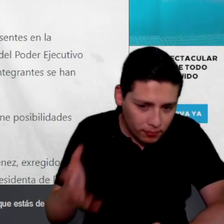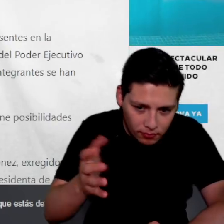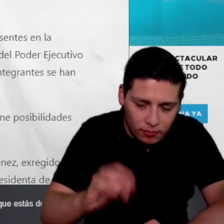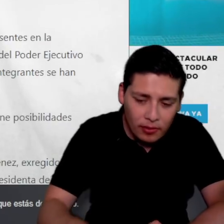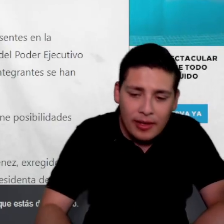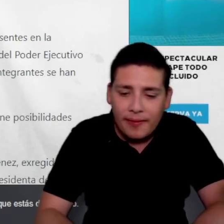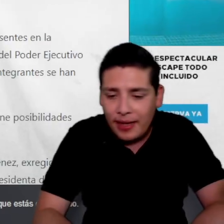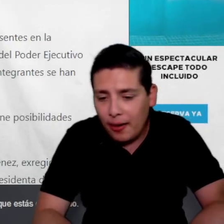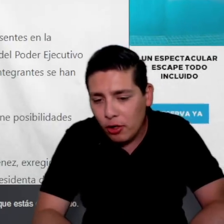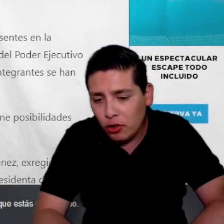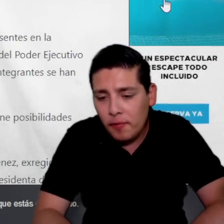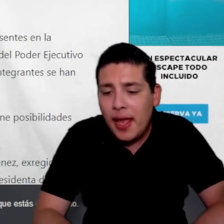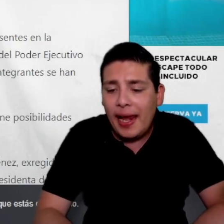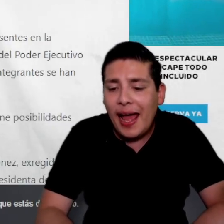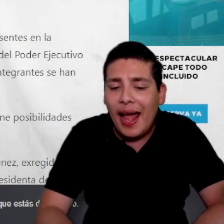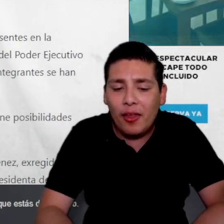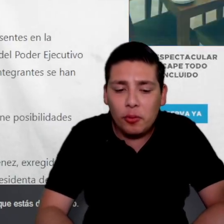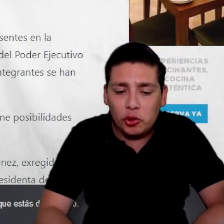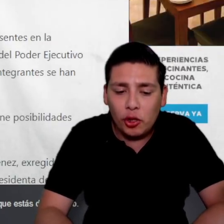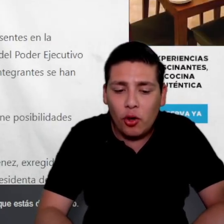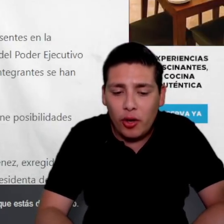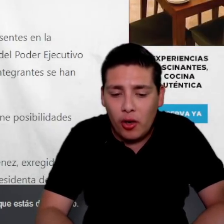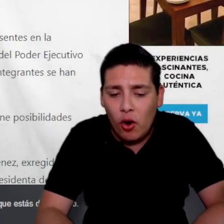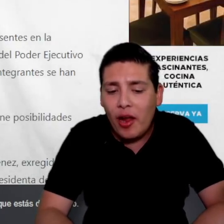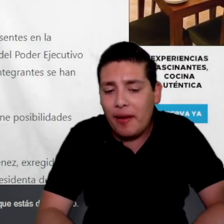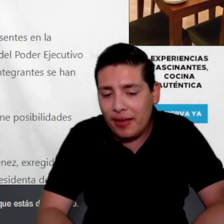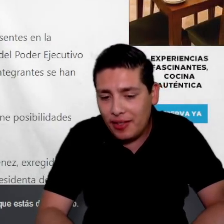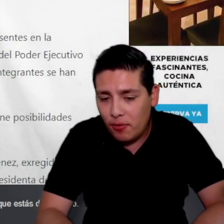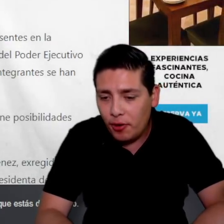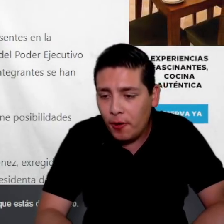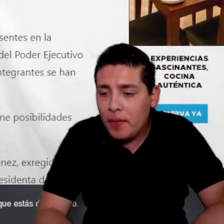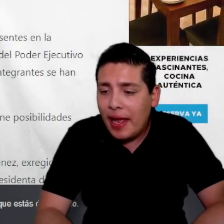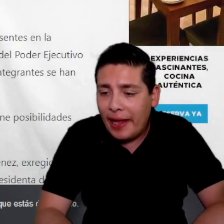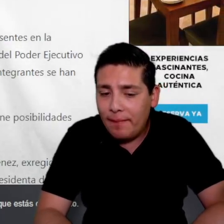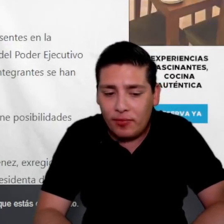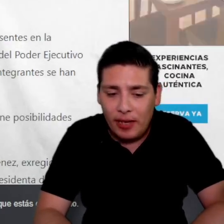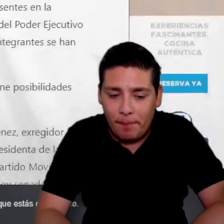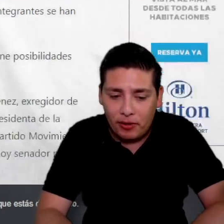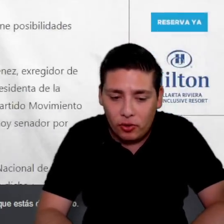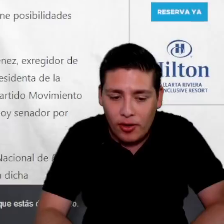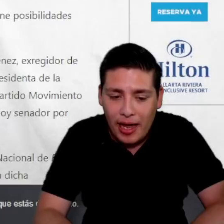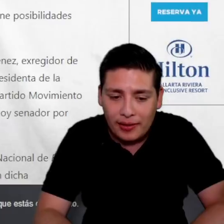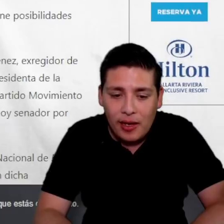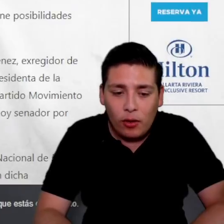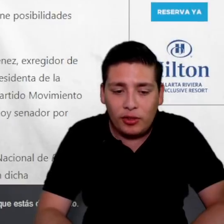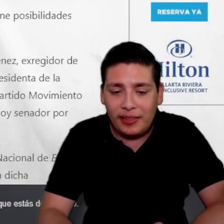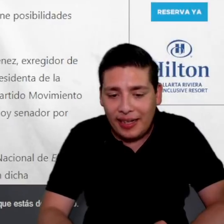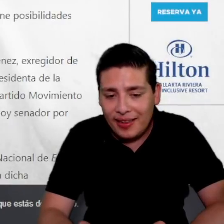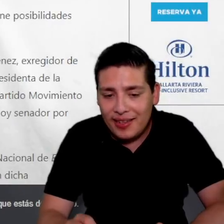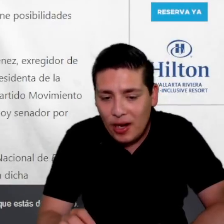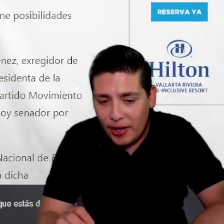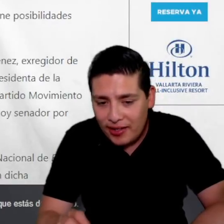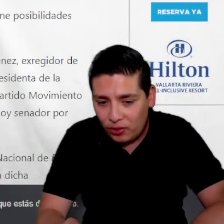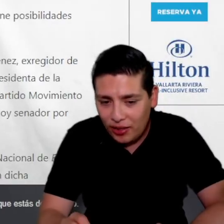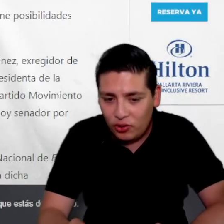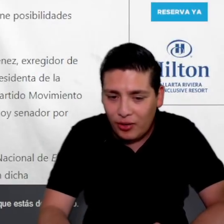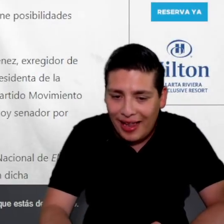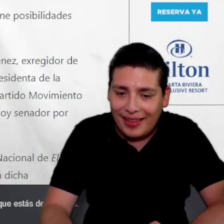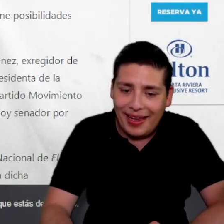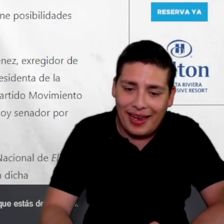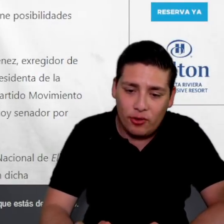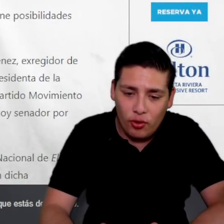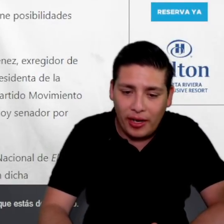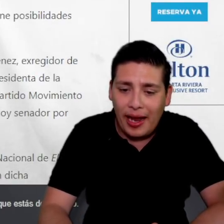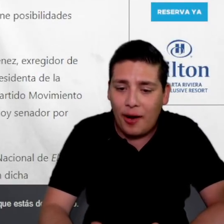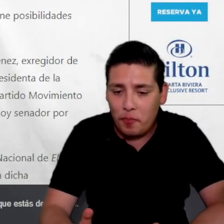prohibición del aborto, la adopción o el matrimonio entre personas. Los integrantes de la Organización